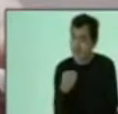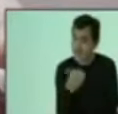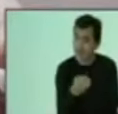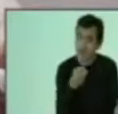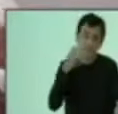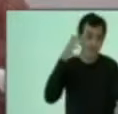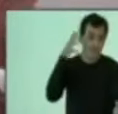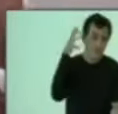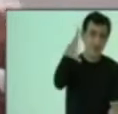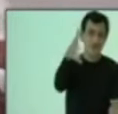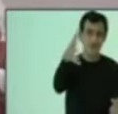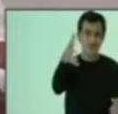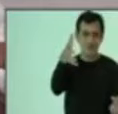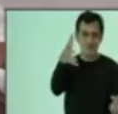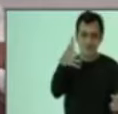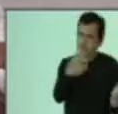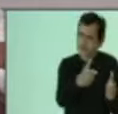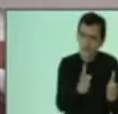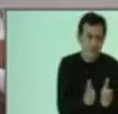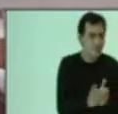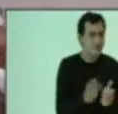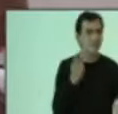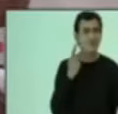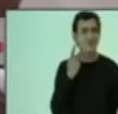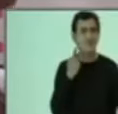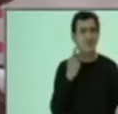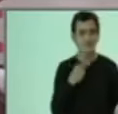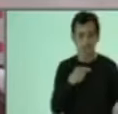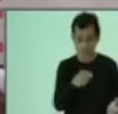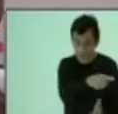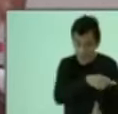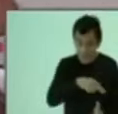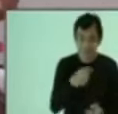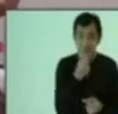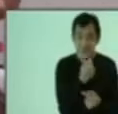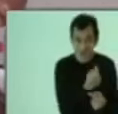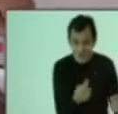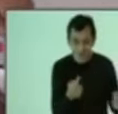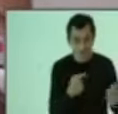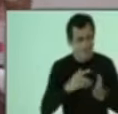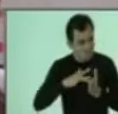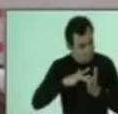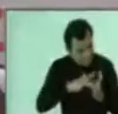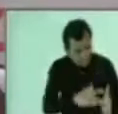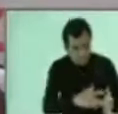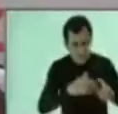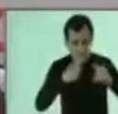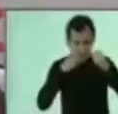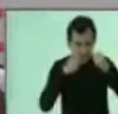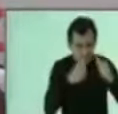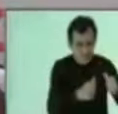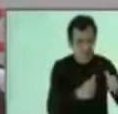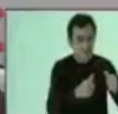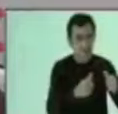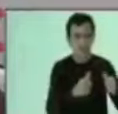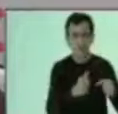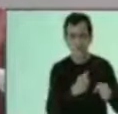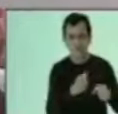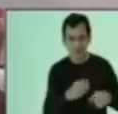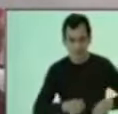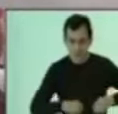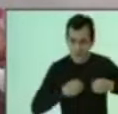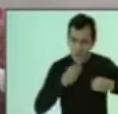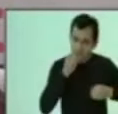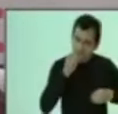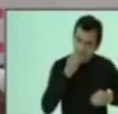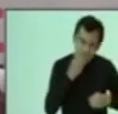México, no un partido. Ellos son a los que debemos atender y ayudarles, dándoles una mejor calidad de